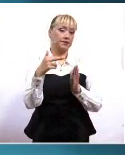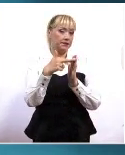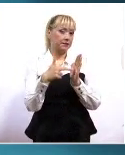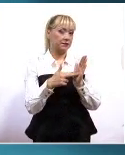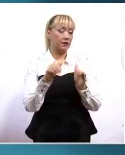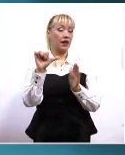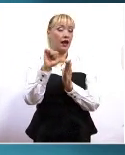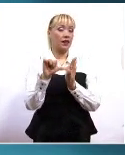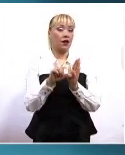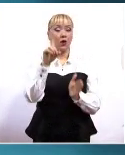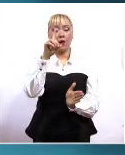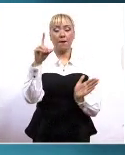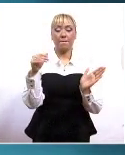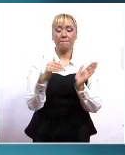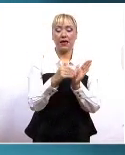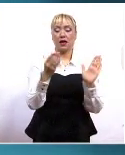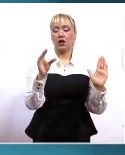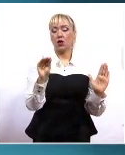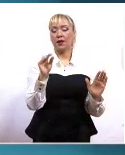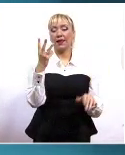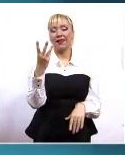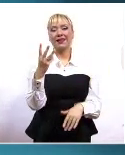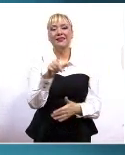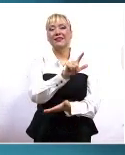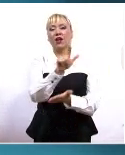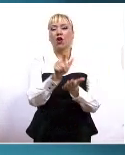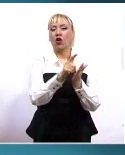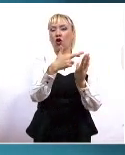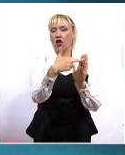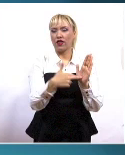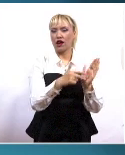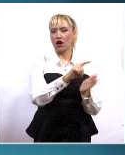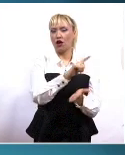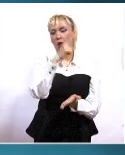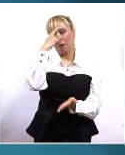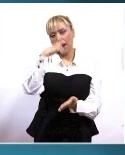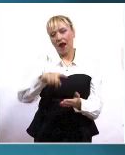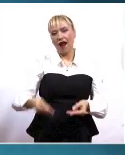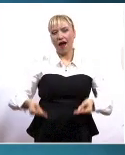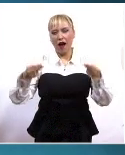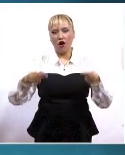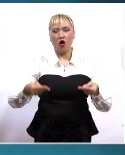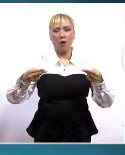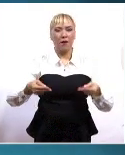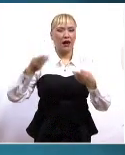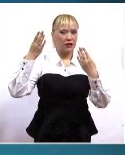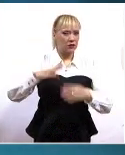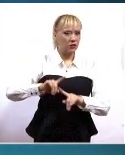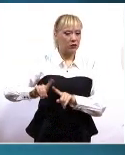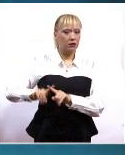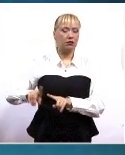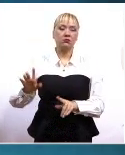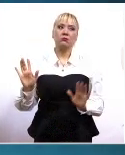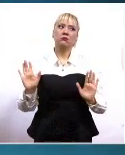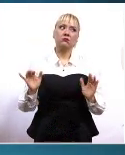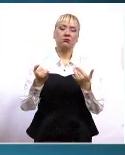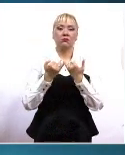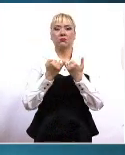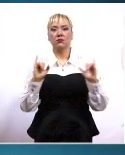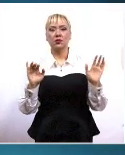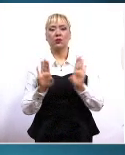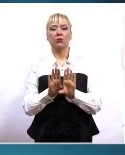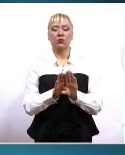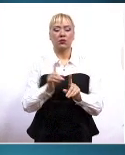el artículo 1093 del Código de Comercio no son violatorias del principio de autonomía de la voluntad ni de la libertad contractual